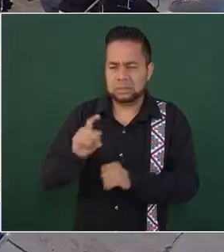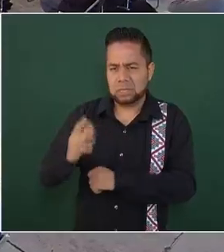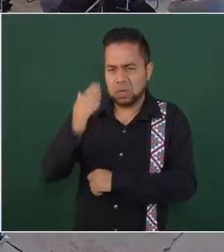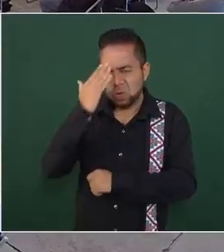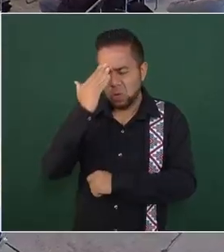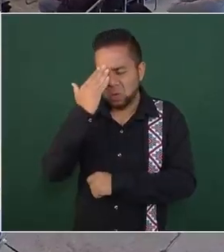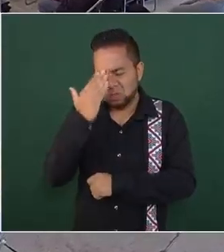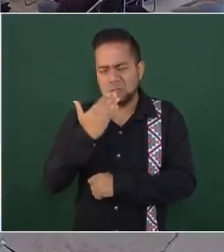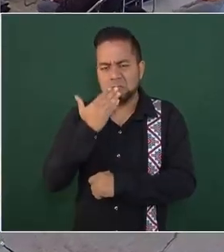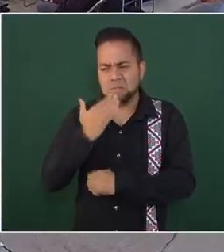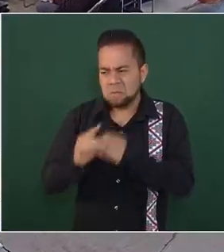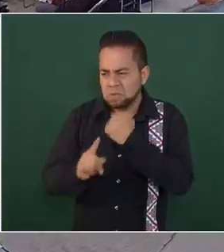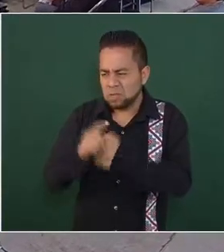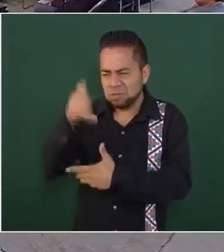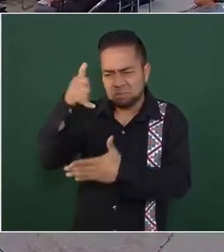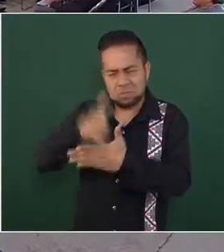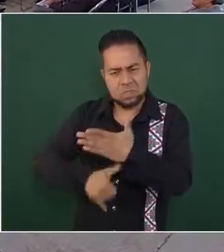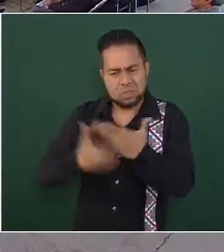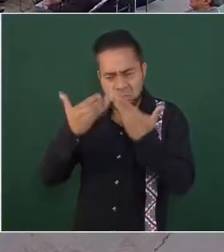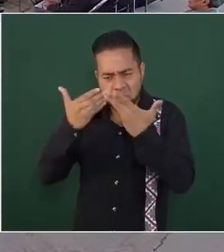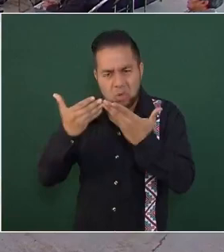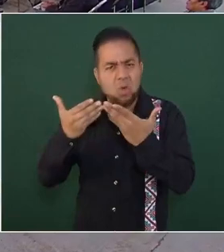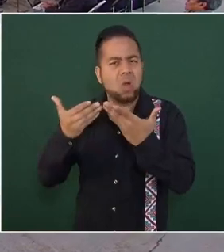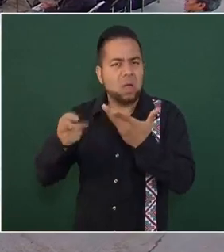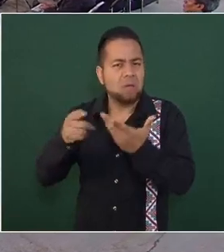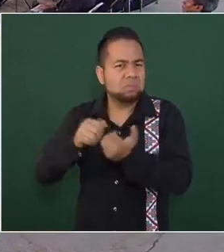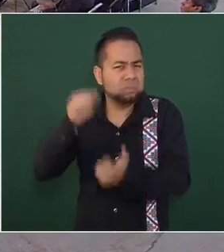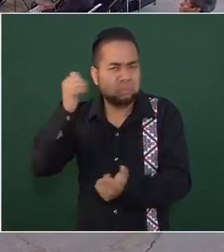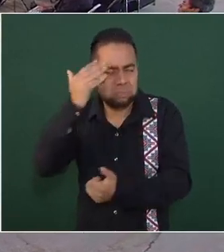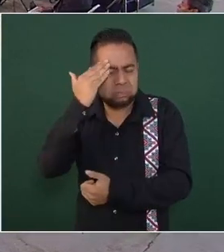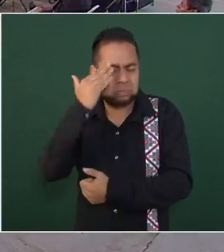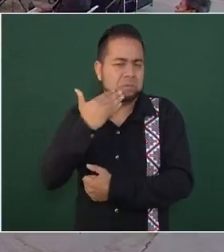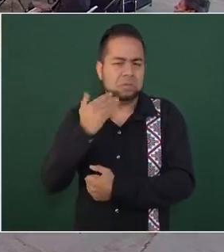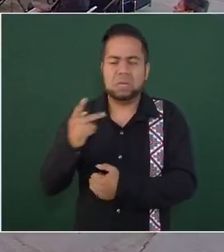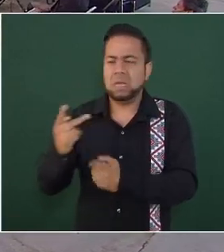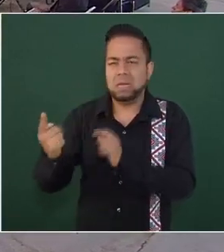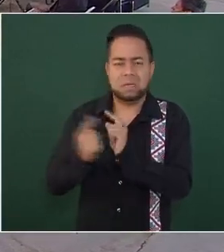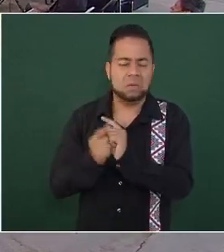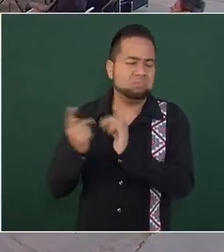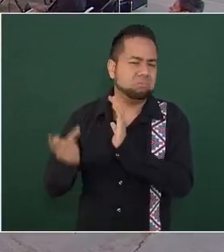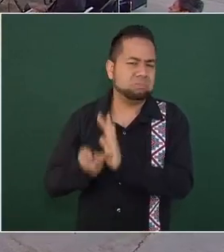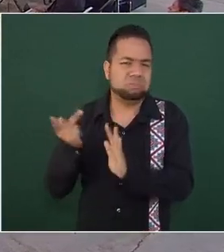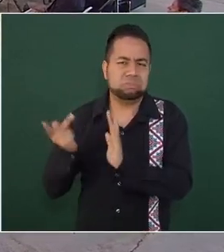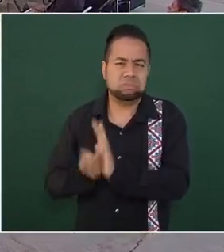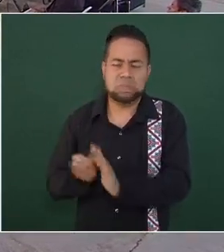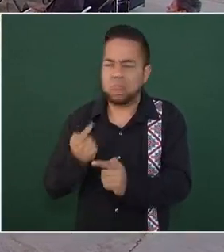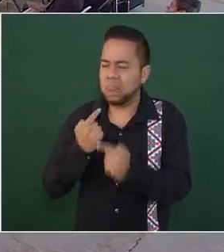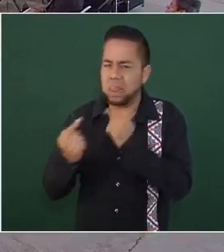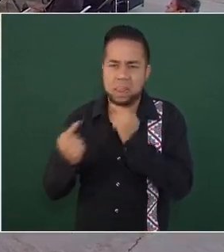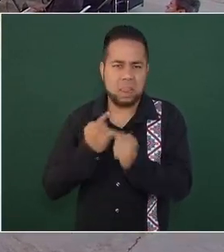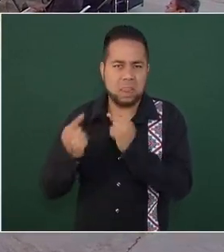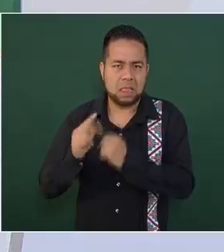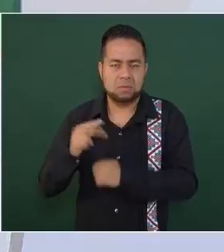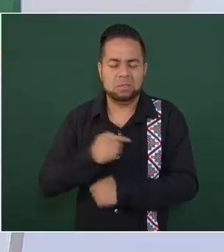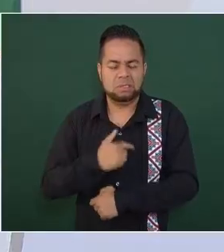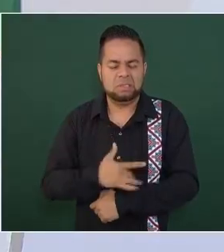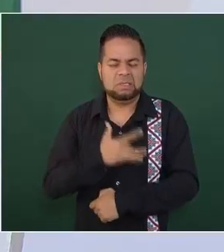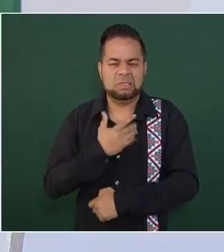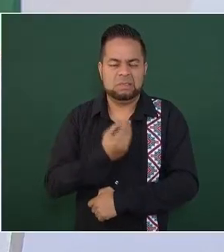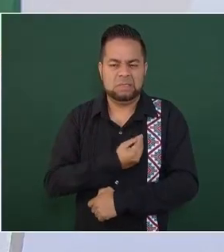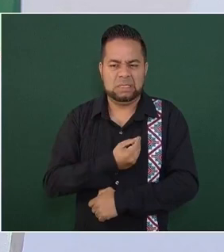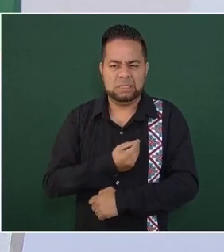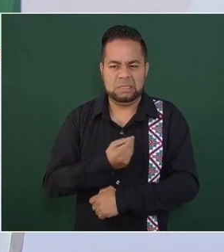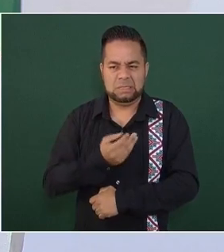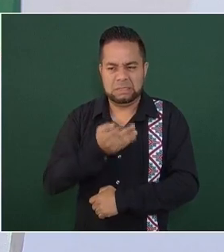problema lo hemos hablado varias veces nos duele mucho lo que pasó